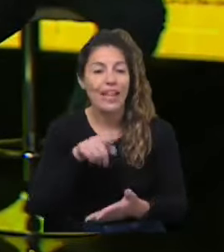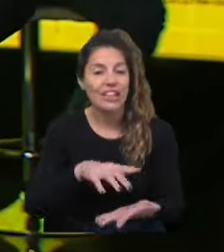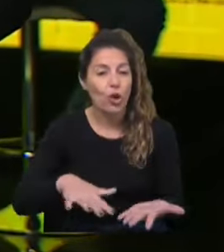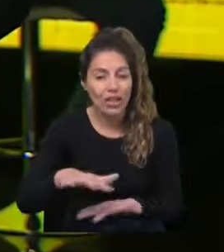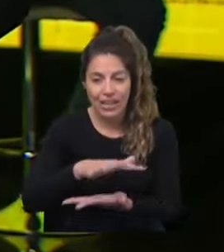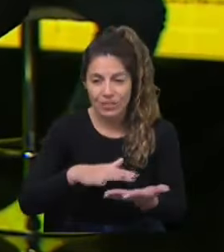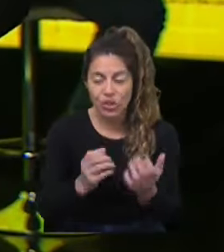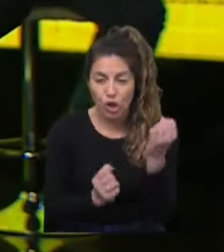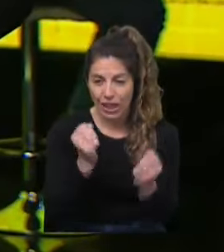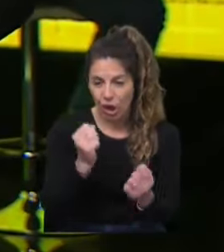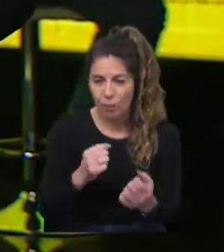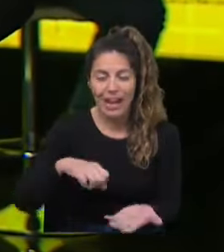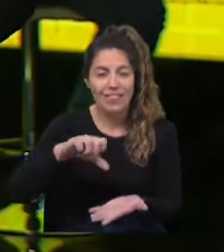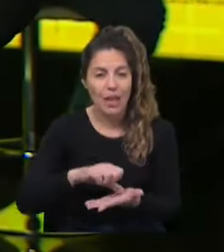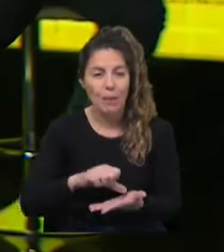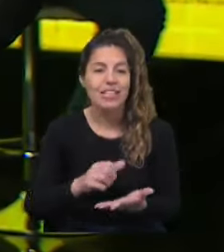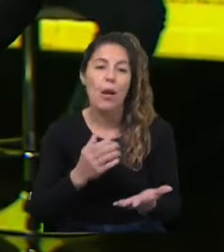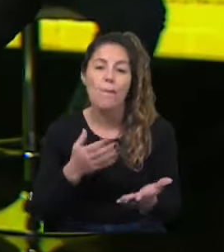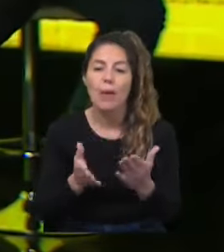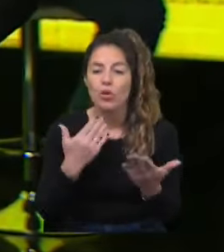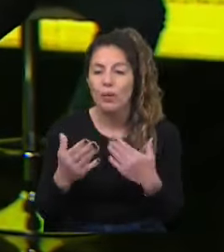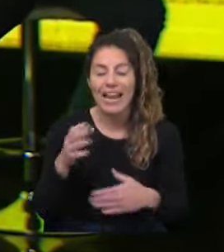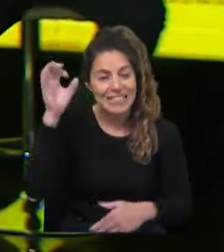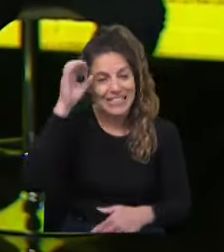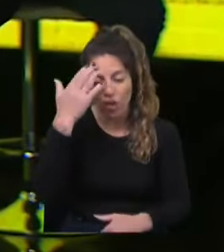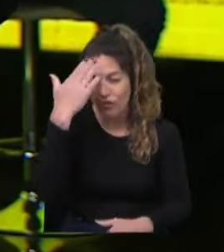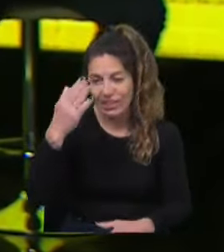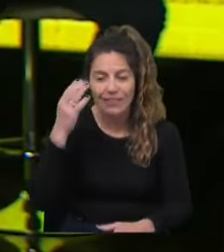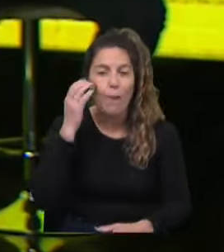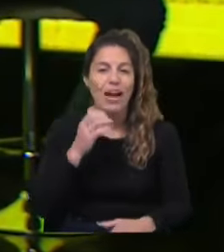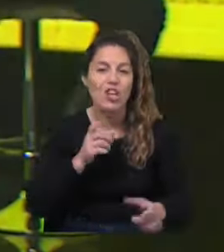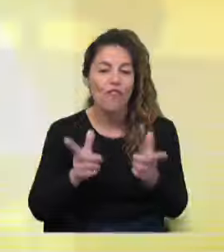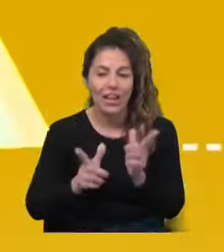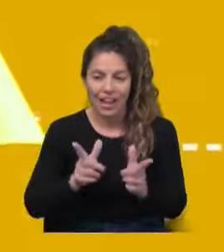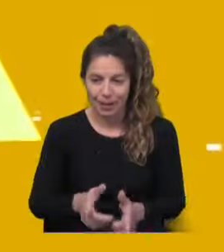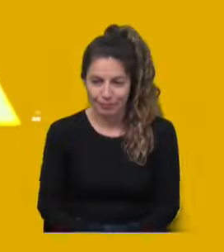situación económica de nuestro país. Vamos a estar hablando con el senador Frente Amplista, Mario Vergara.